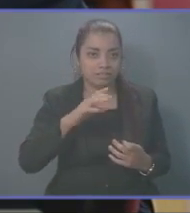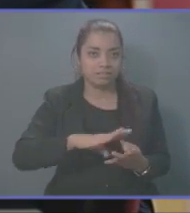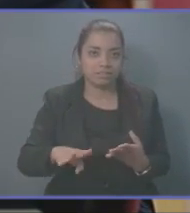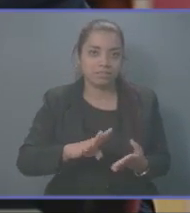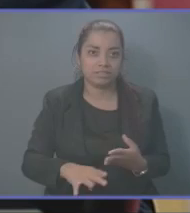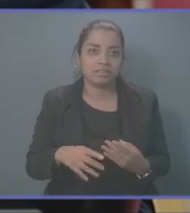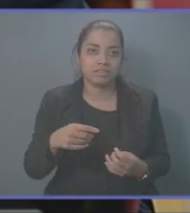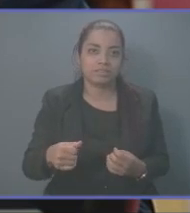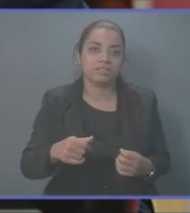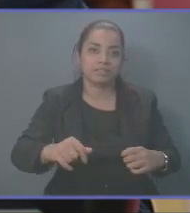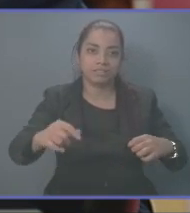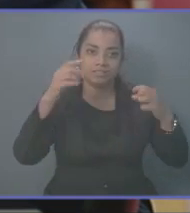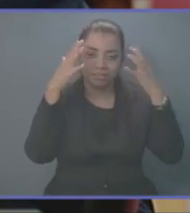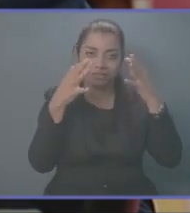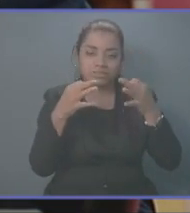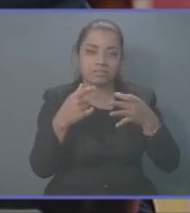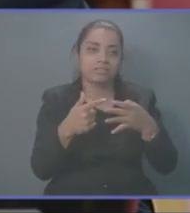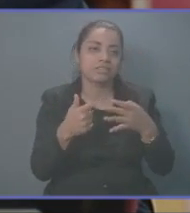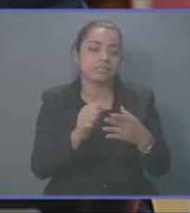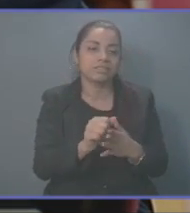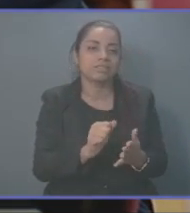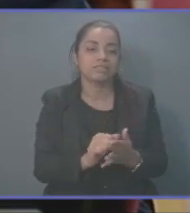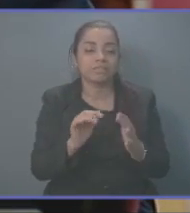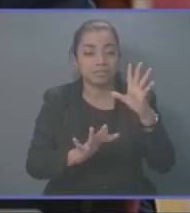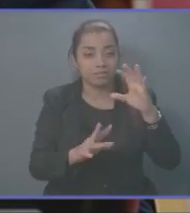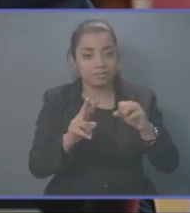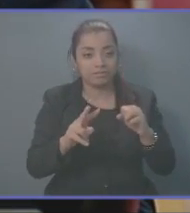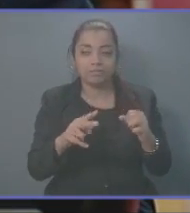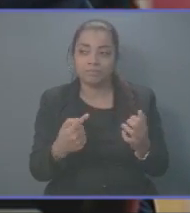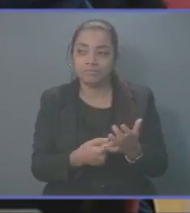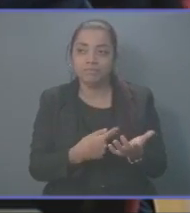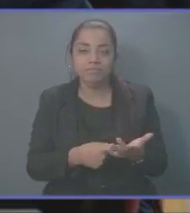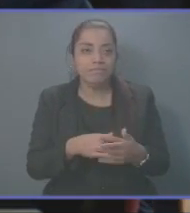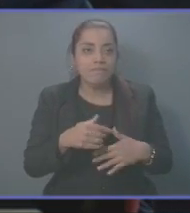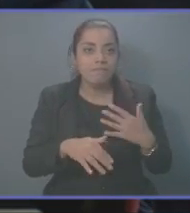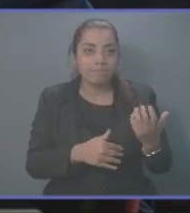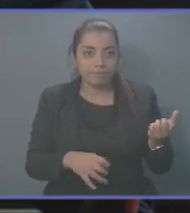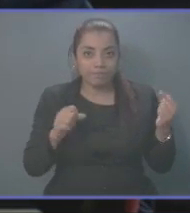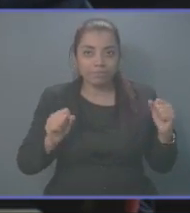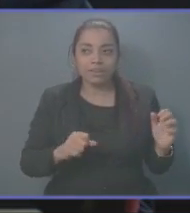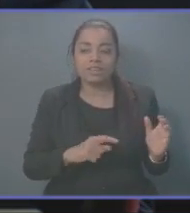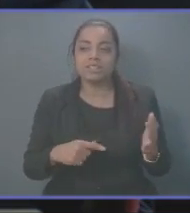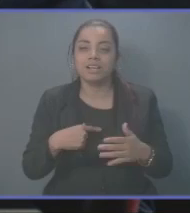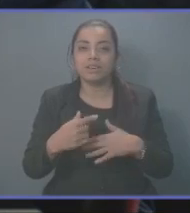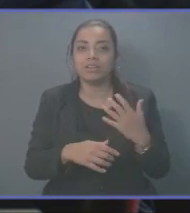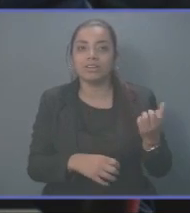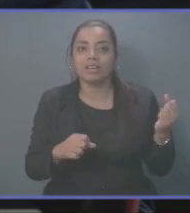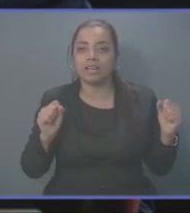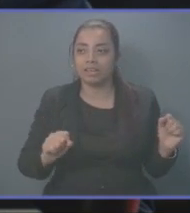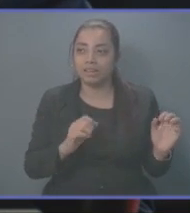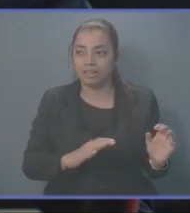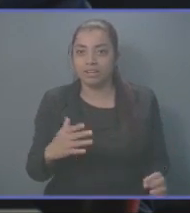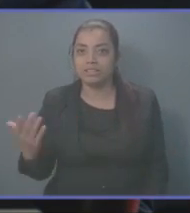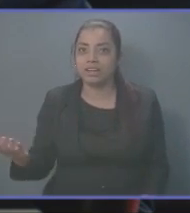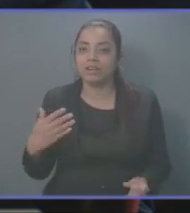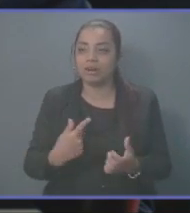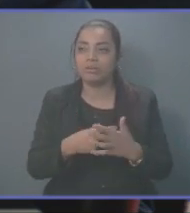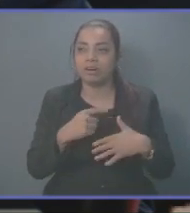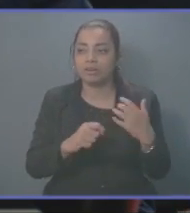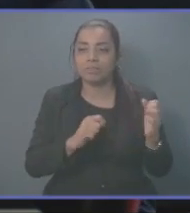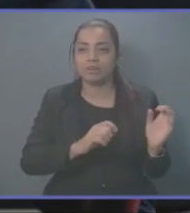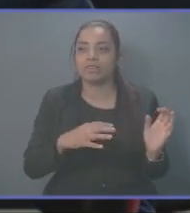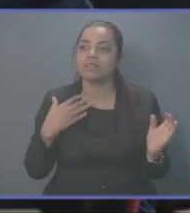del presente decreto. Artículo 12. En la interpretación y aplicación de las disposiciones contenidas en la presente ley